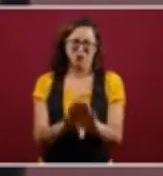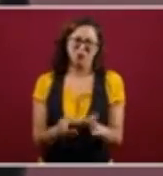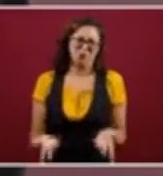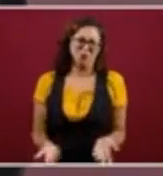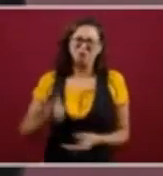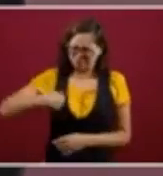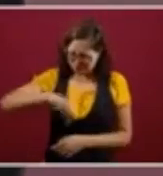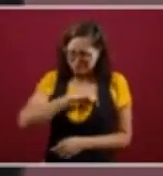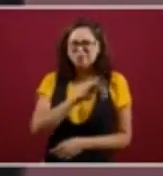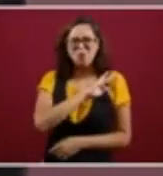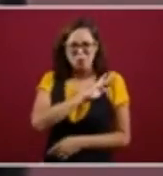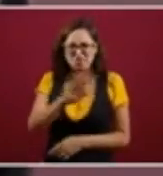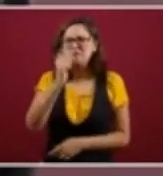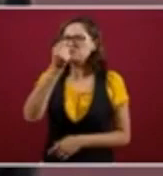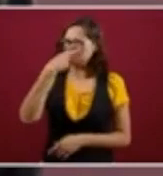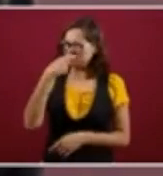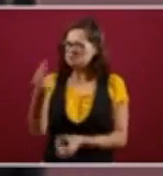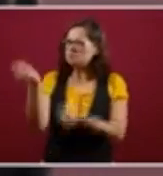apartados.